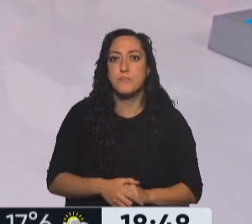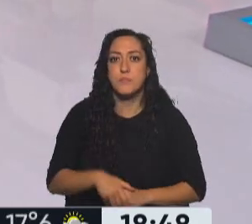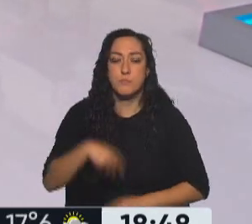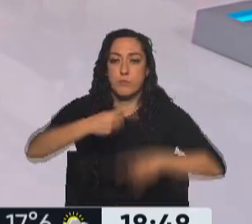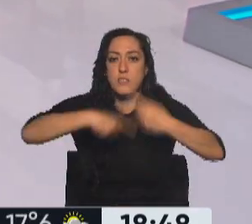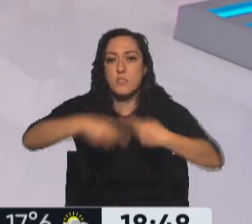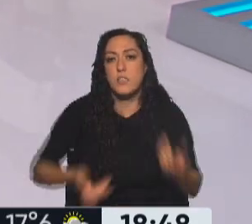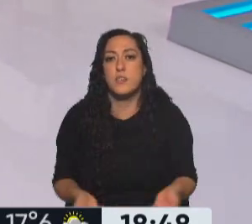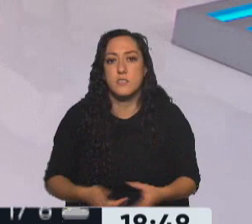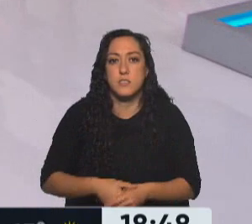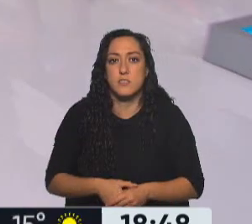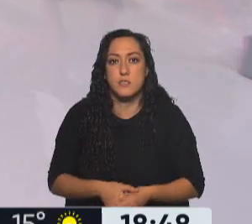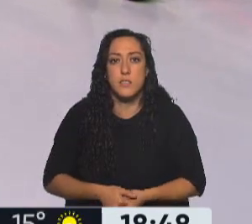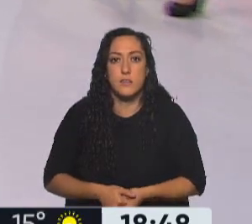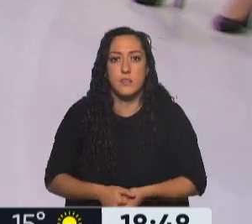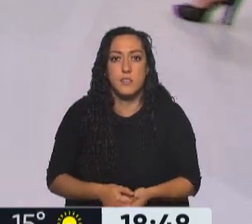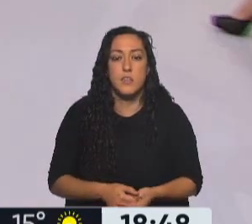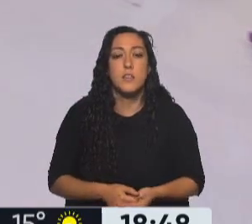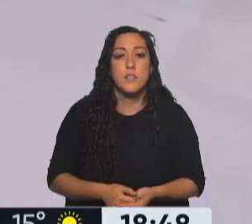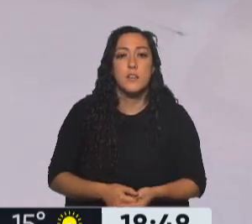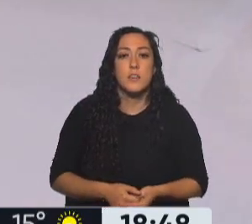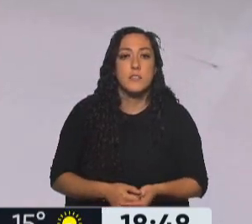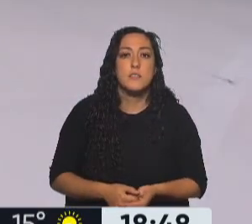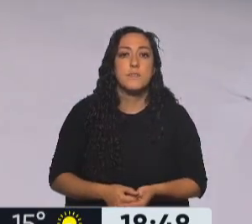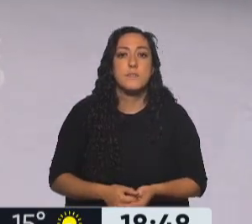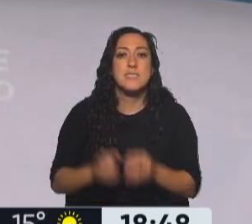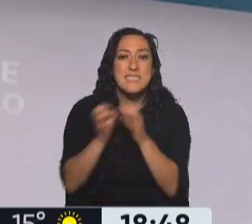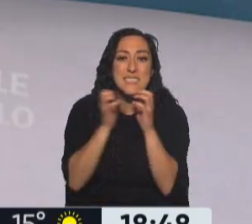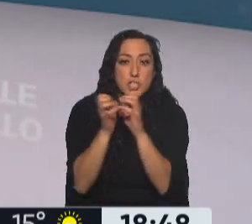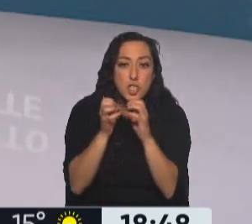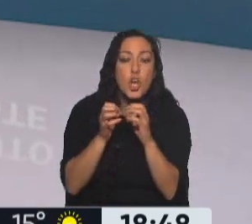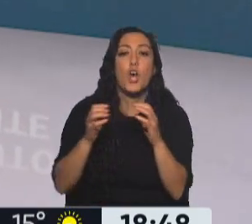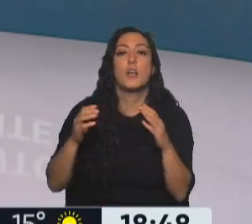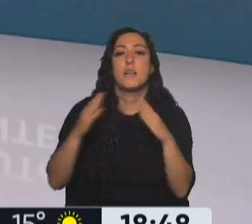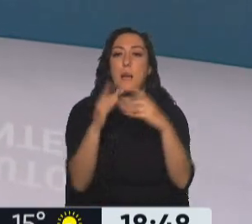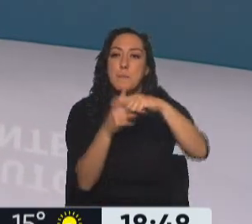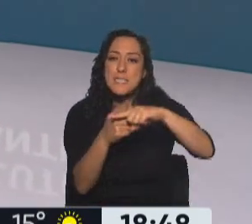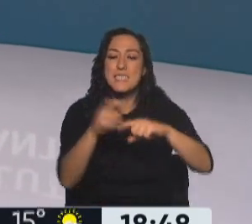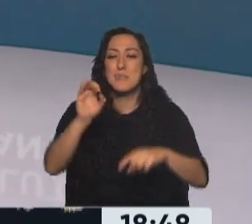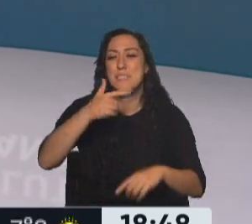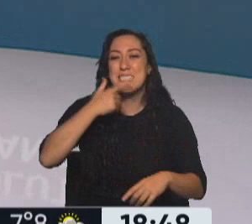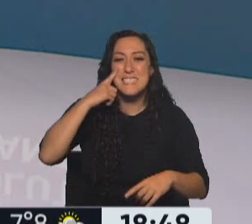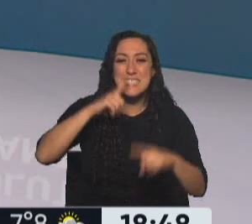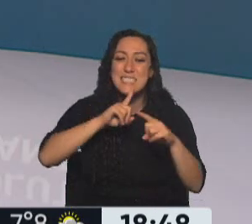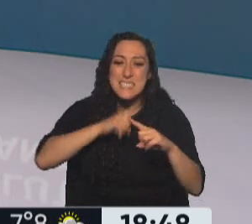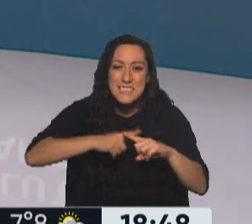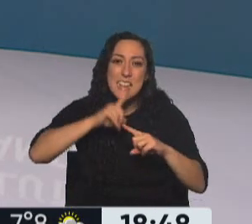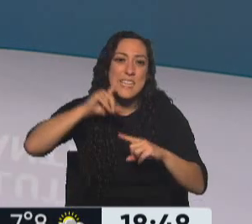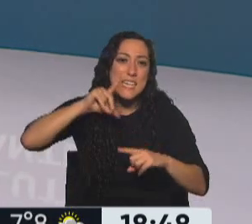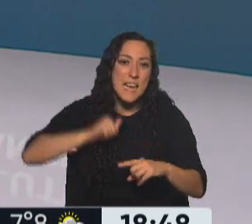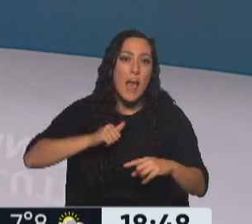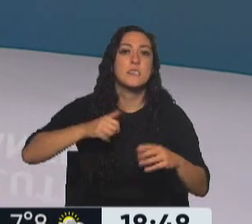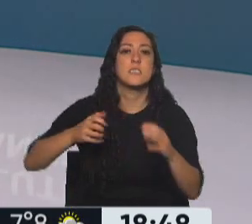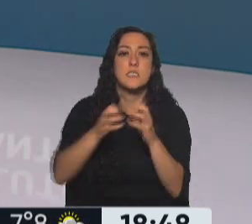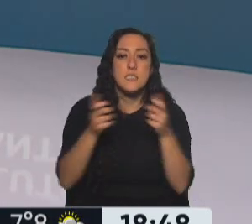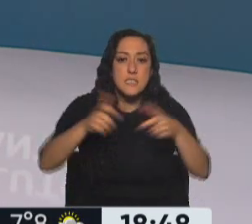Pablo, el cónclave sesiona en la Capilla Sixtina. Cuando comienza la sesión se pronuncian las palabras en latín,